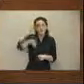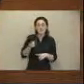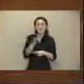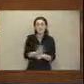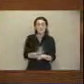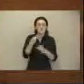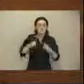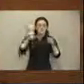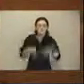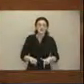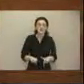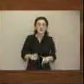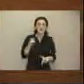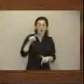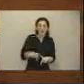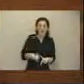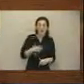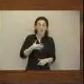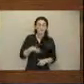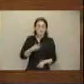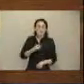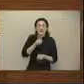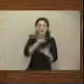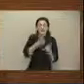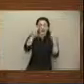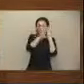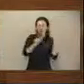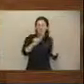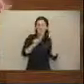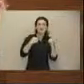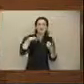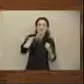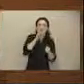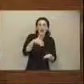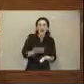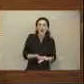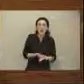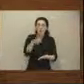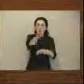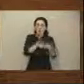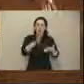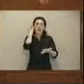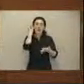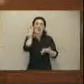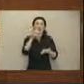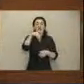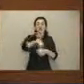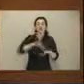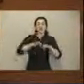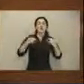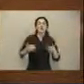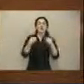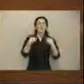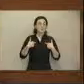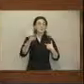planteando. Hoy, en esa declaración de Atocha, no sé si a estas alturas estará siendo leída hoy en el Congreso de los Diputados,